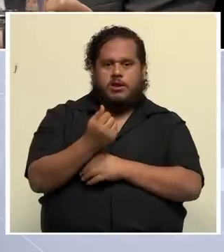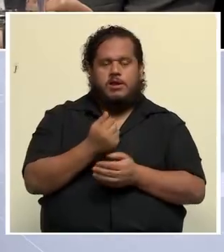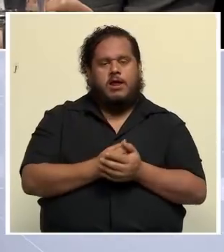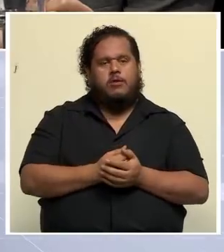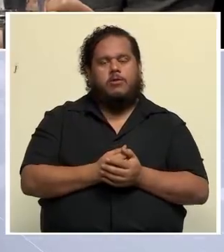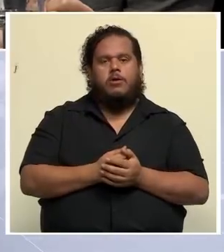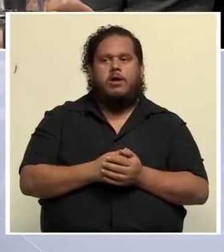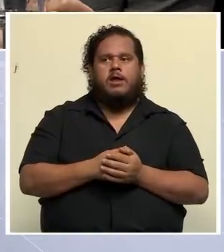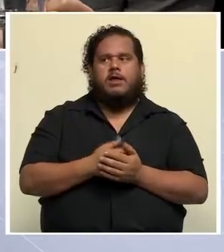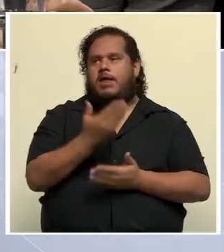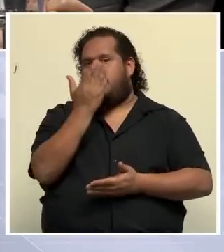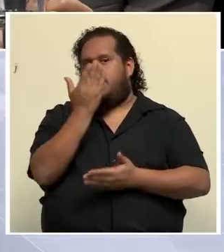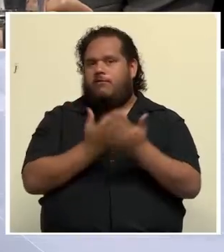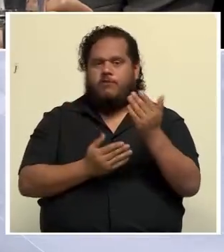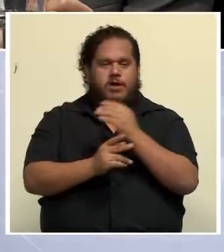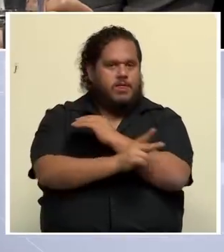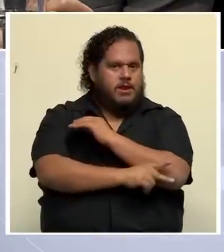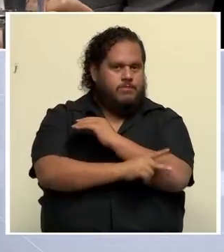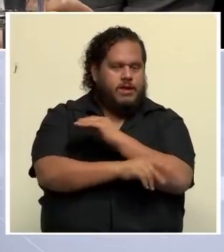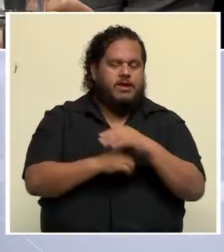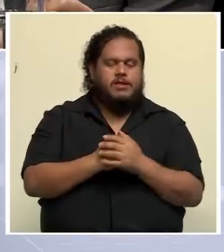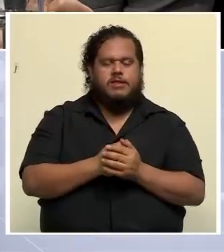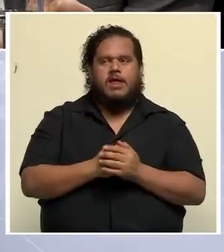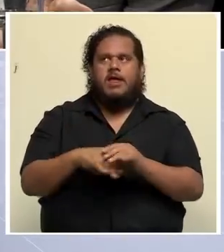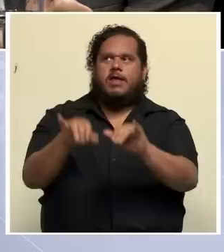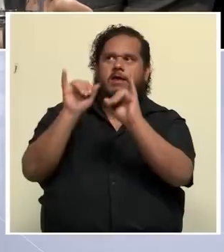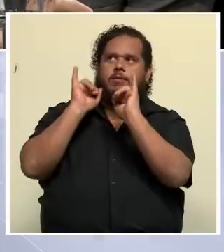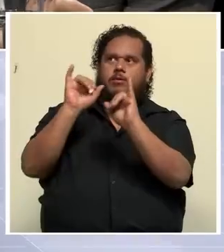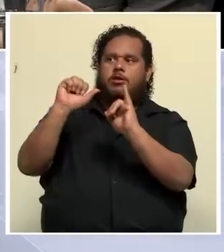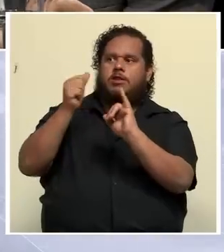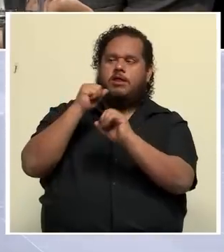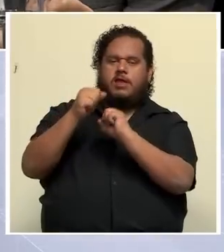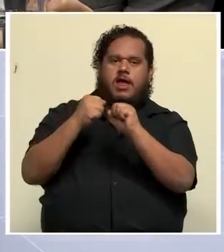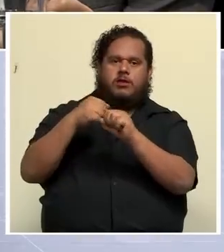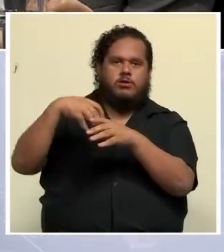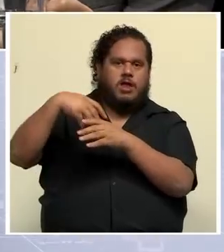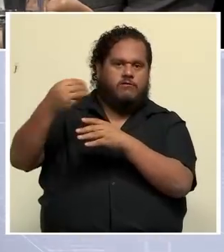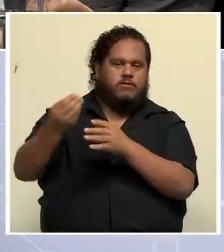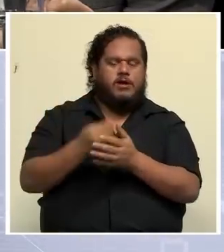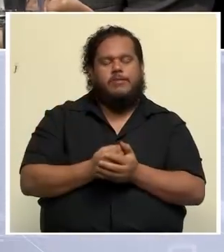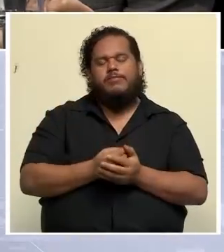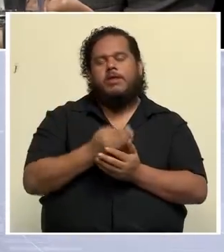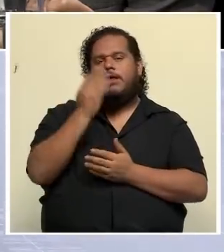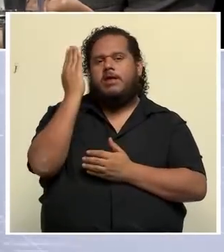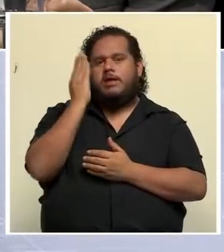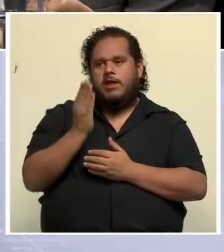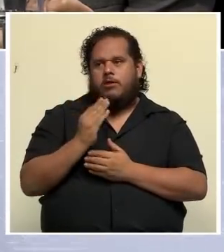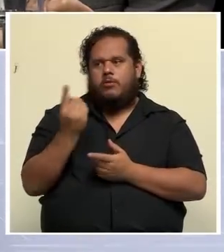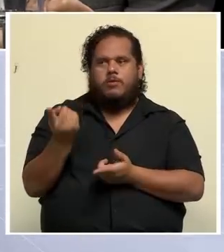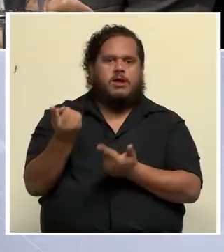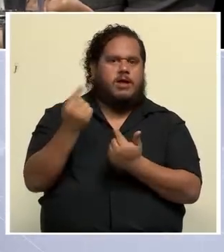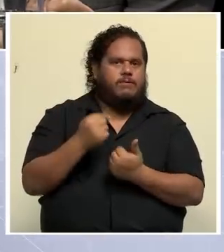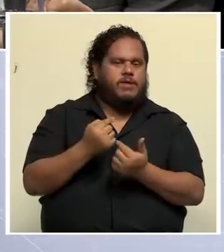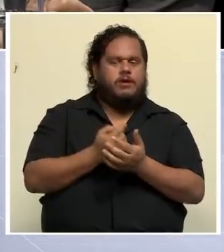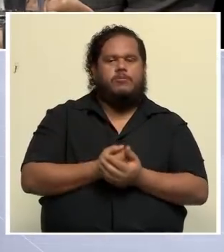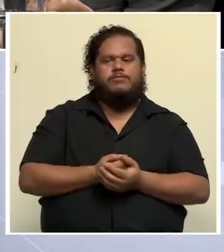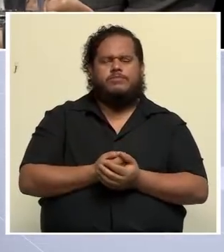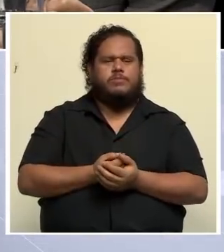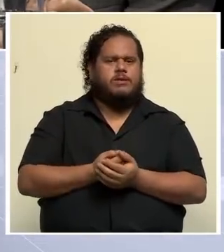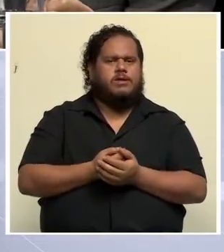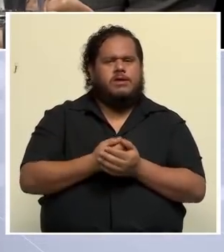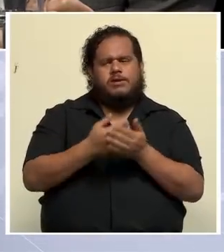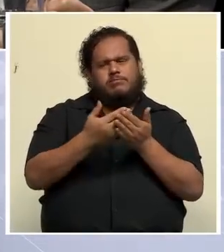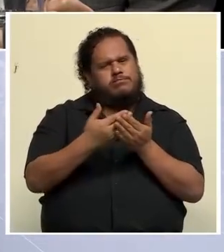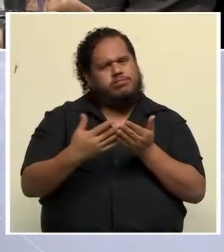que salió huyendo del país, que permaneció 10 años afuera, que nunca vino,